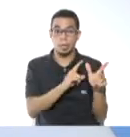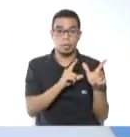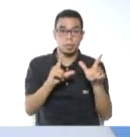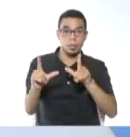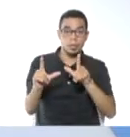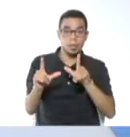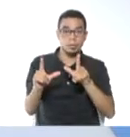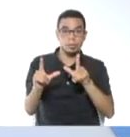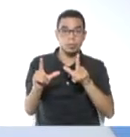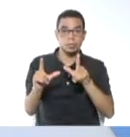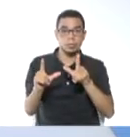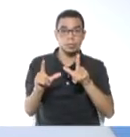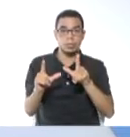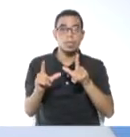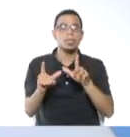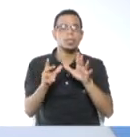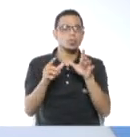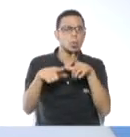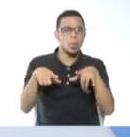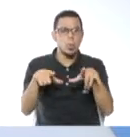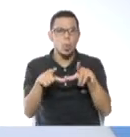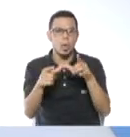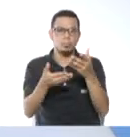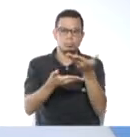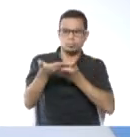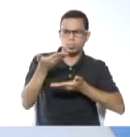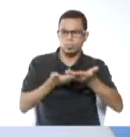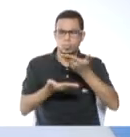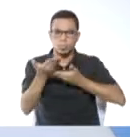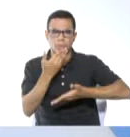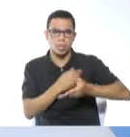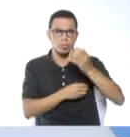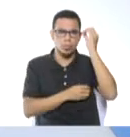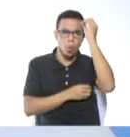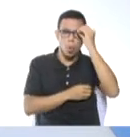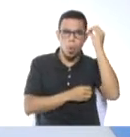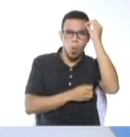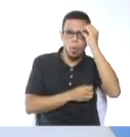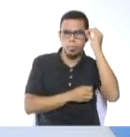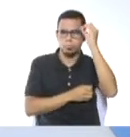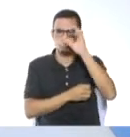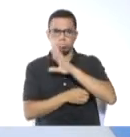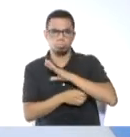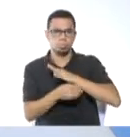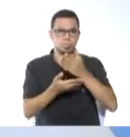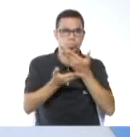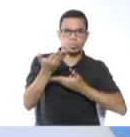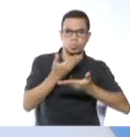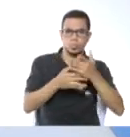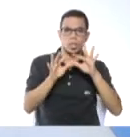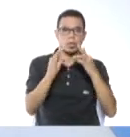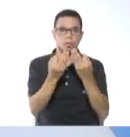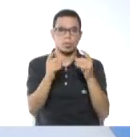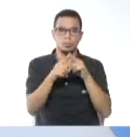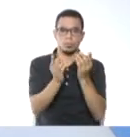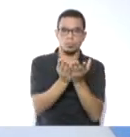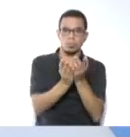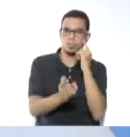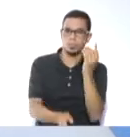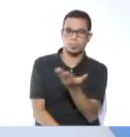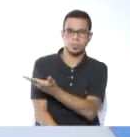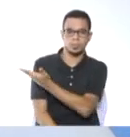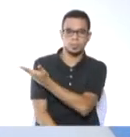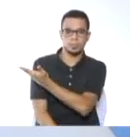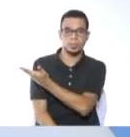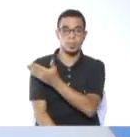nuestra plataforma 2.0 para que interactúen con nosotros. Las redes de nuestro programa, Cada Familia una Escuela por Facebook